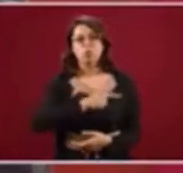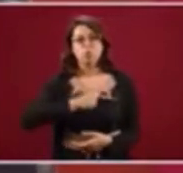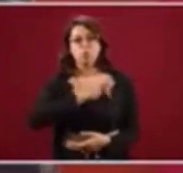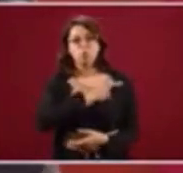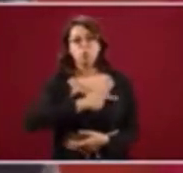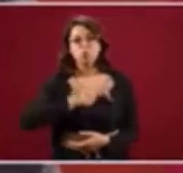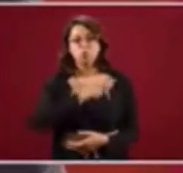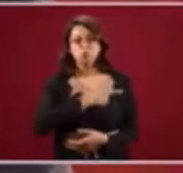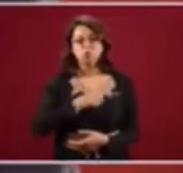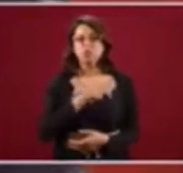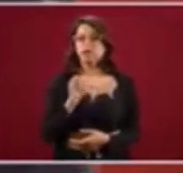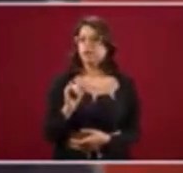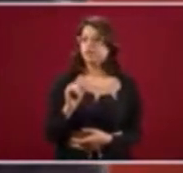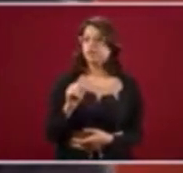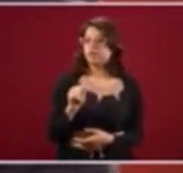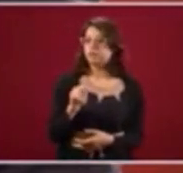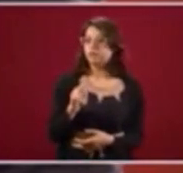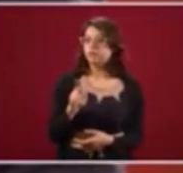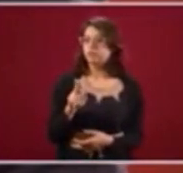a Iturbide,